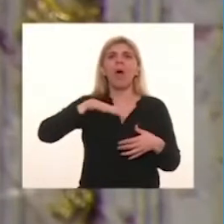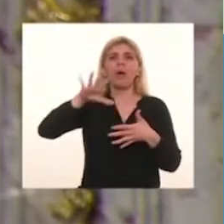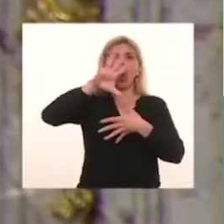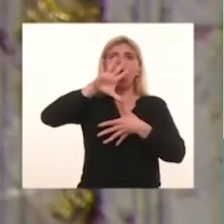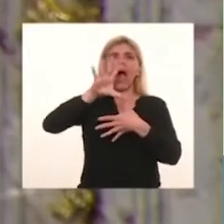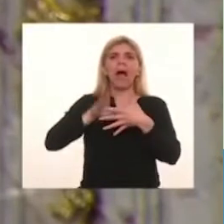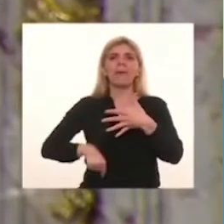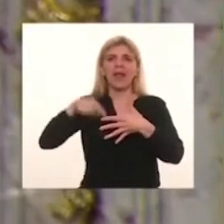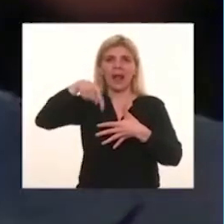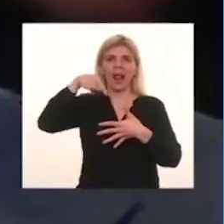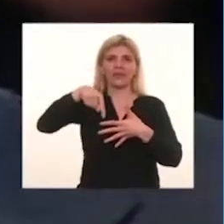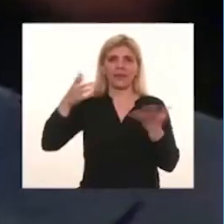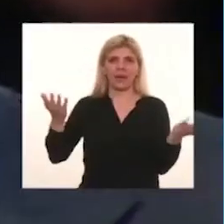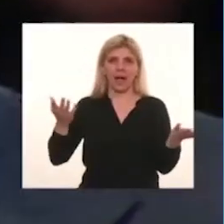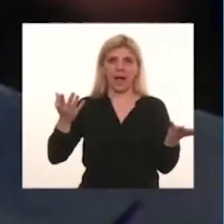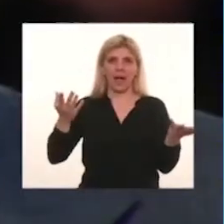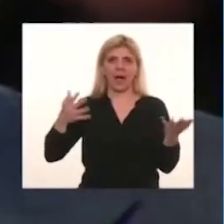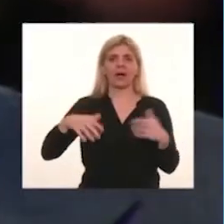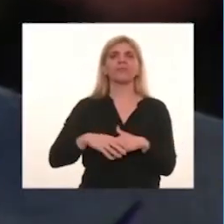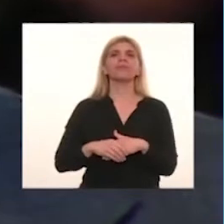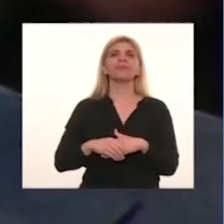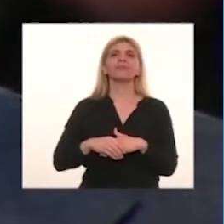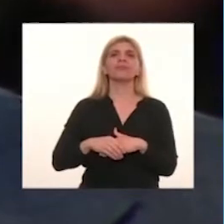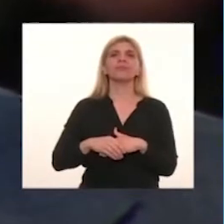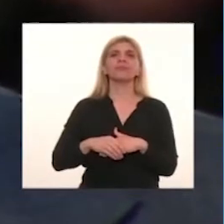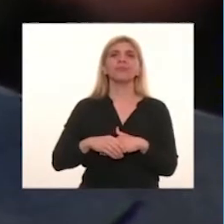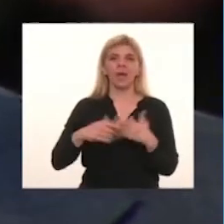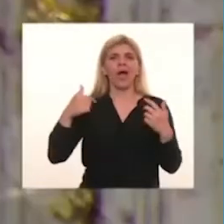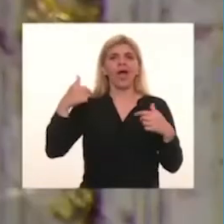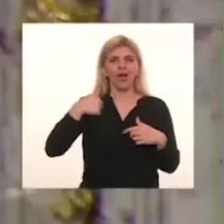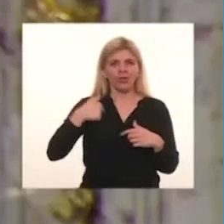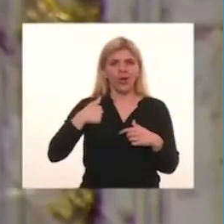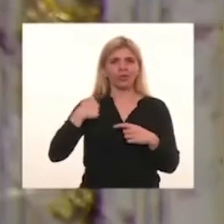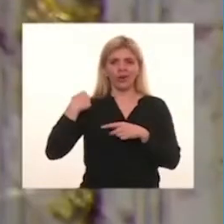nuevo programa de financiamiento.